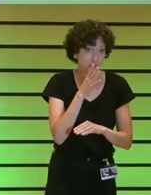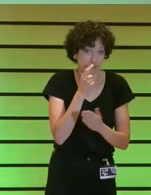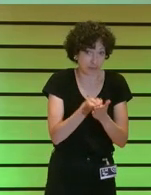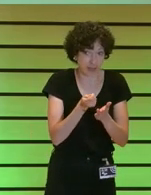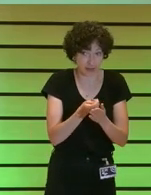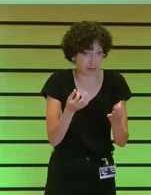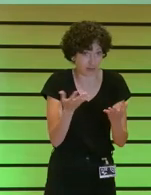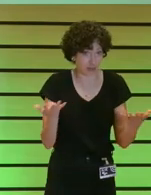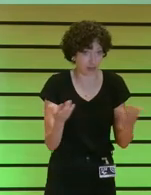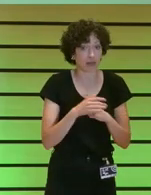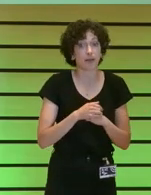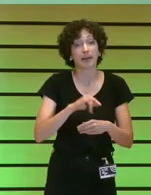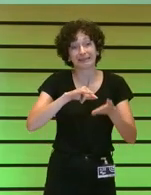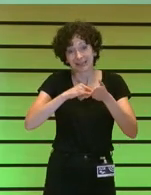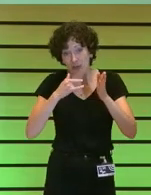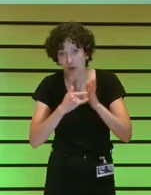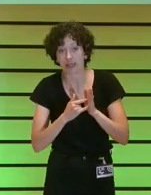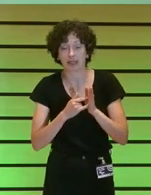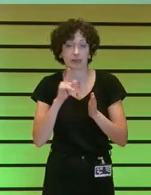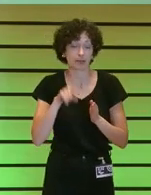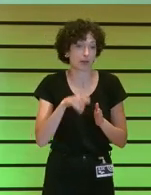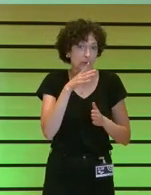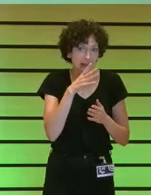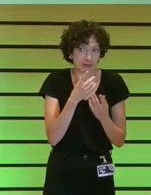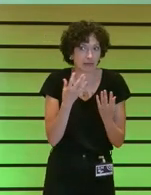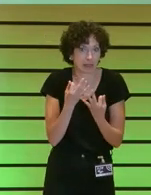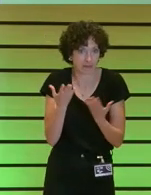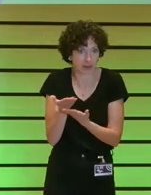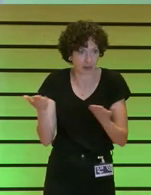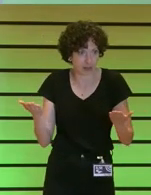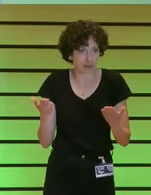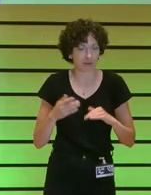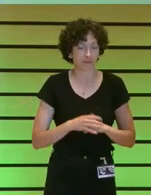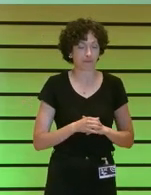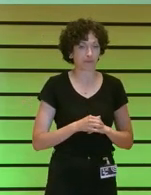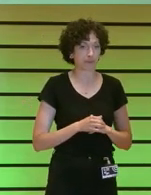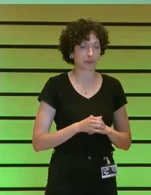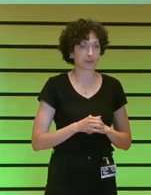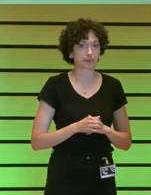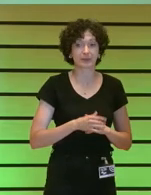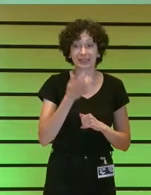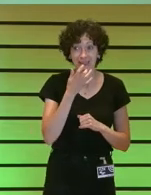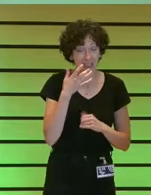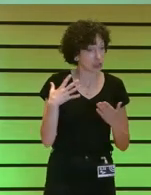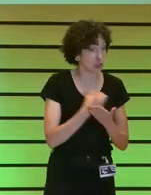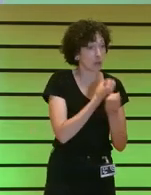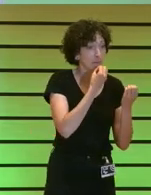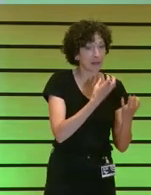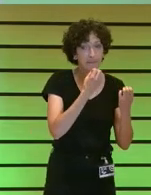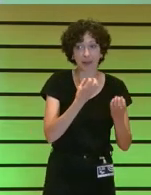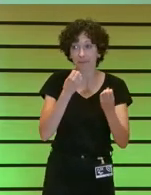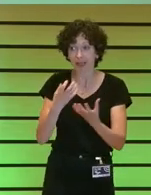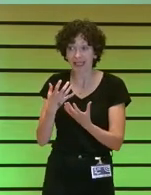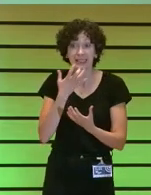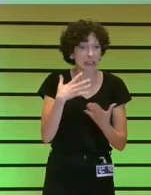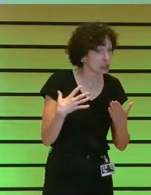financiar estos cambios la tecnología porque tienen que haber tecnología para que sean posibles no si todo eso funciona si todo